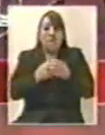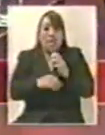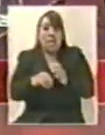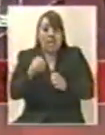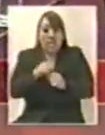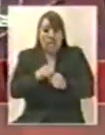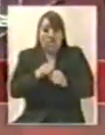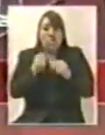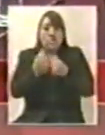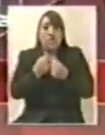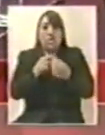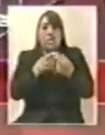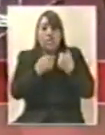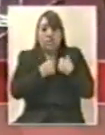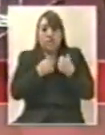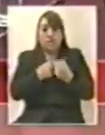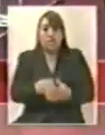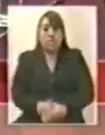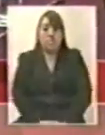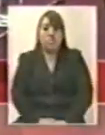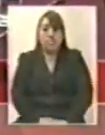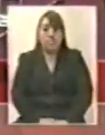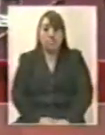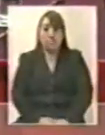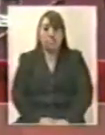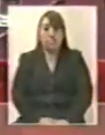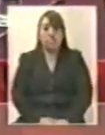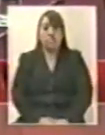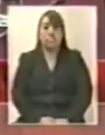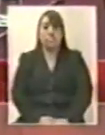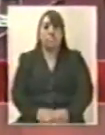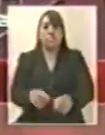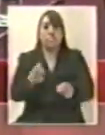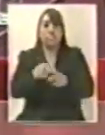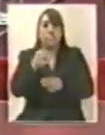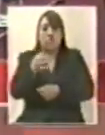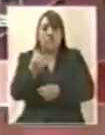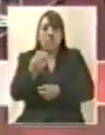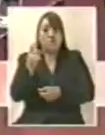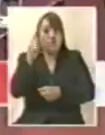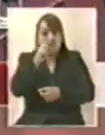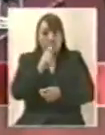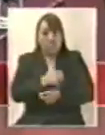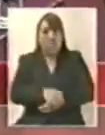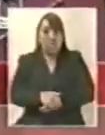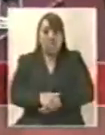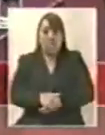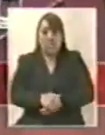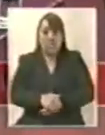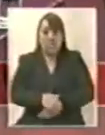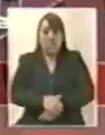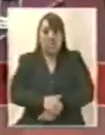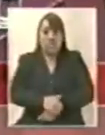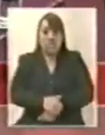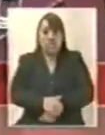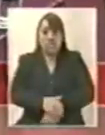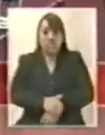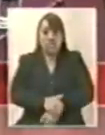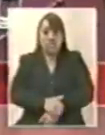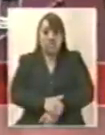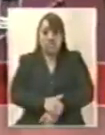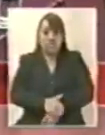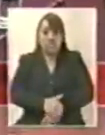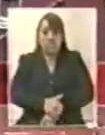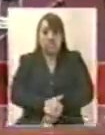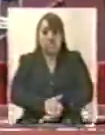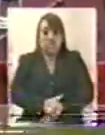casos, ahora saltar no en todos, el umbral de representación. Para poder ahora pero que en saltar la práctica, el umbral hay de serias diferencias entre ellas. Pero